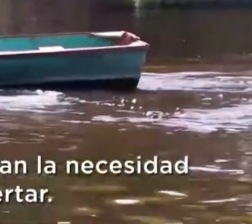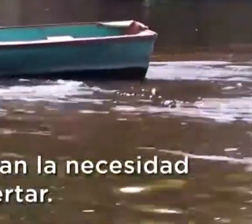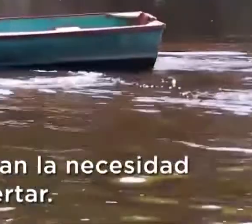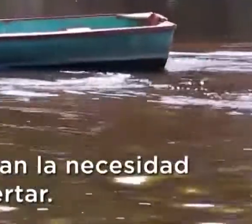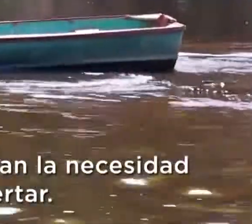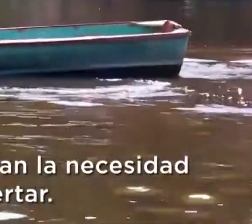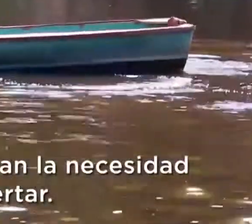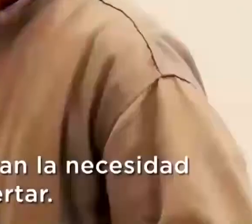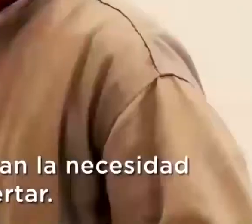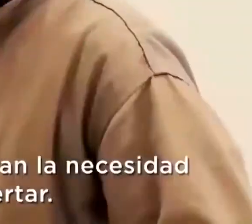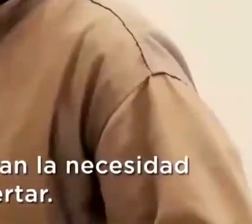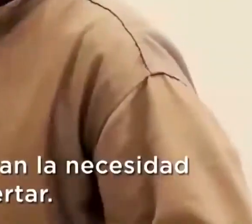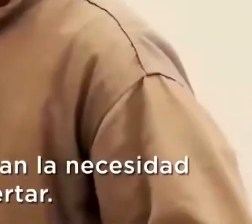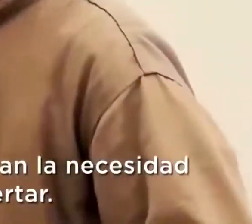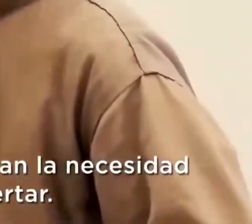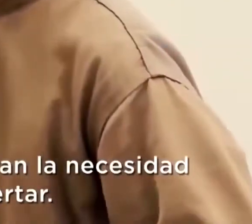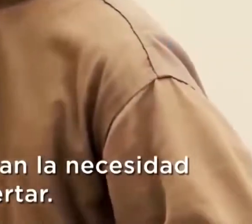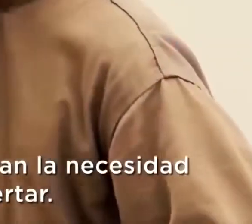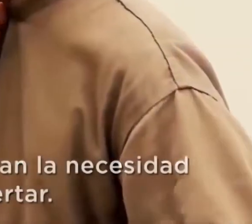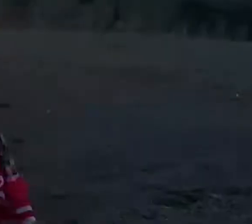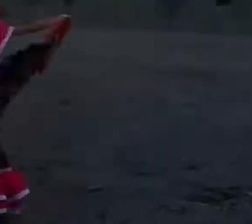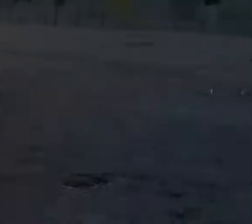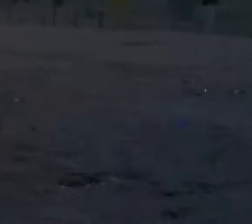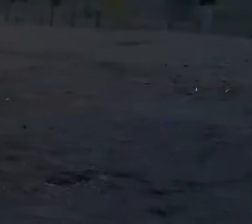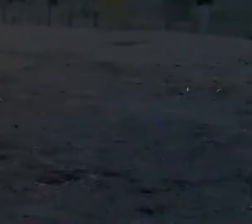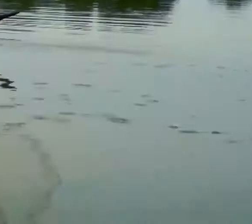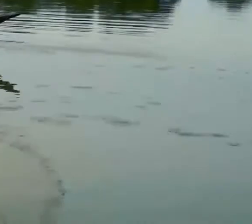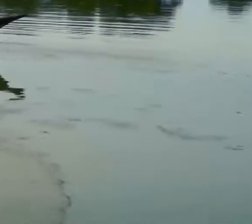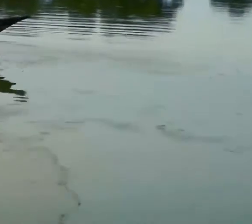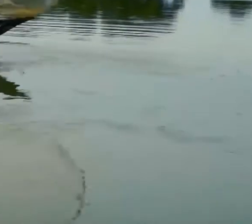nos muestran la necesidad que tenemos de despertar.